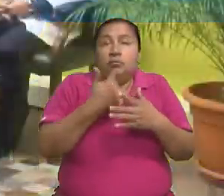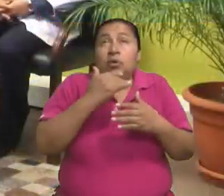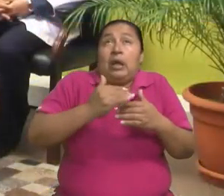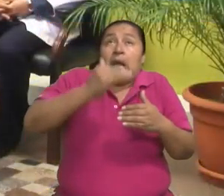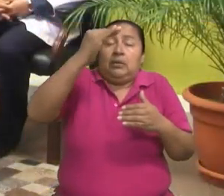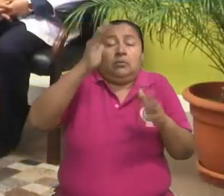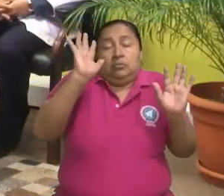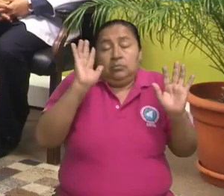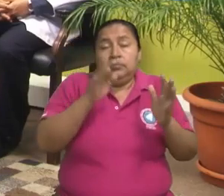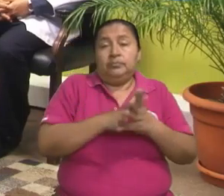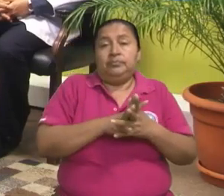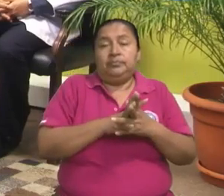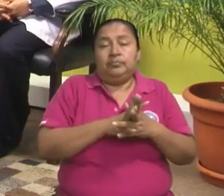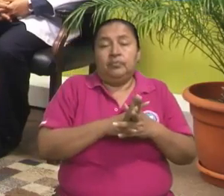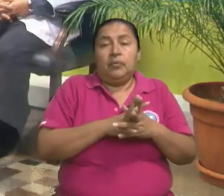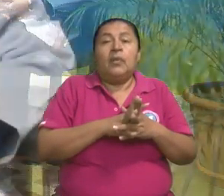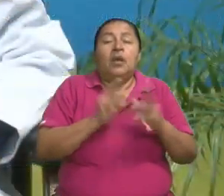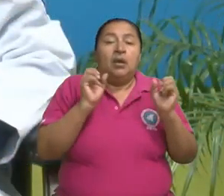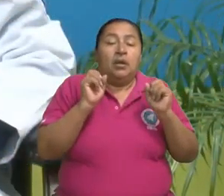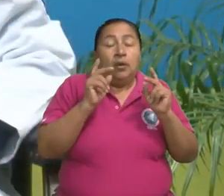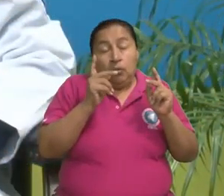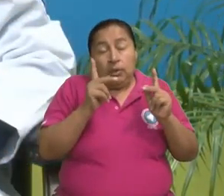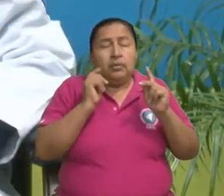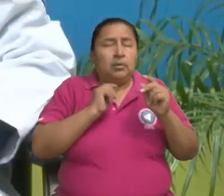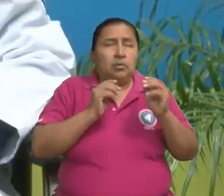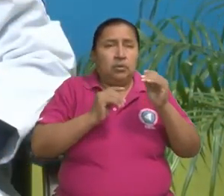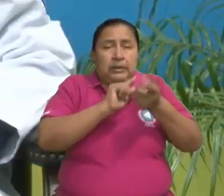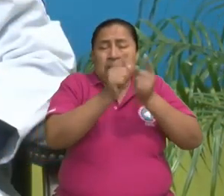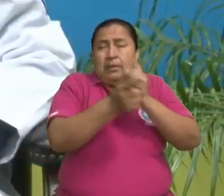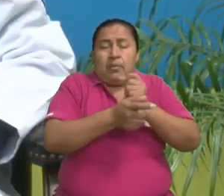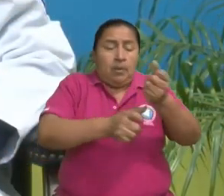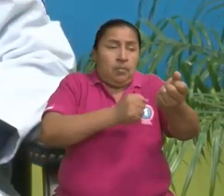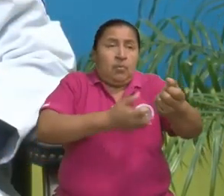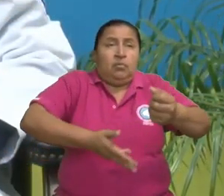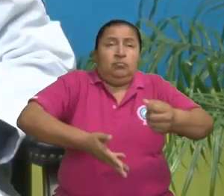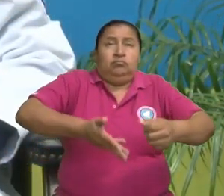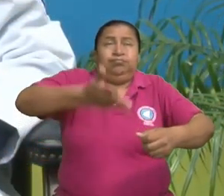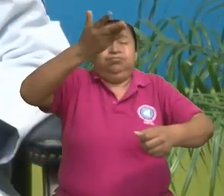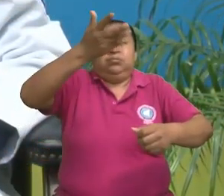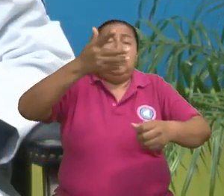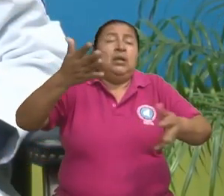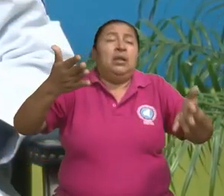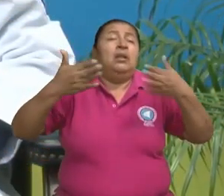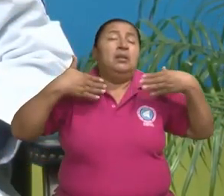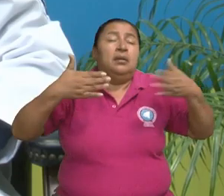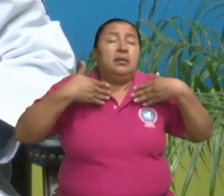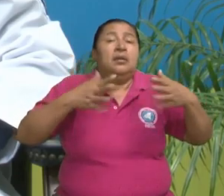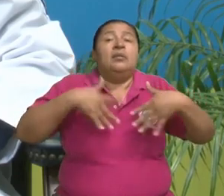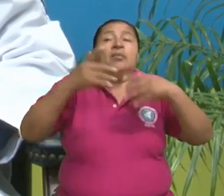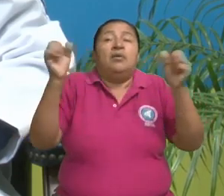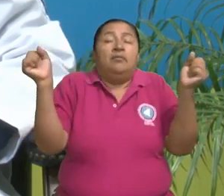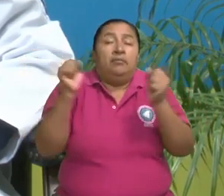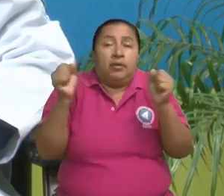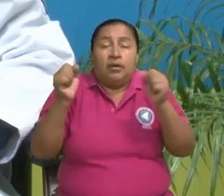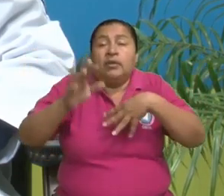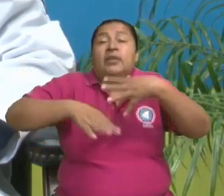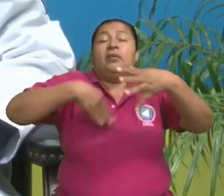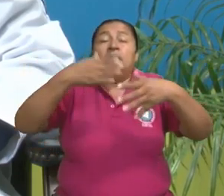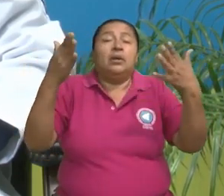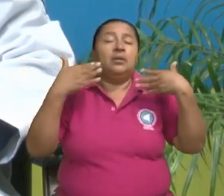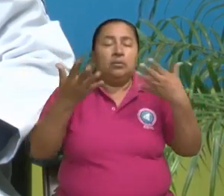de los cambios de presiones atmosféricos verdad que uno sufre cuando despega el avión